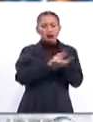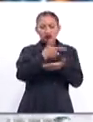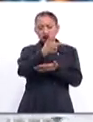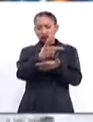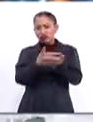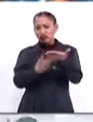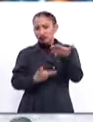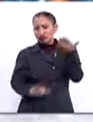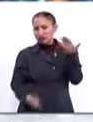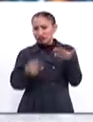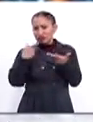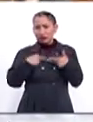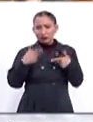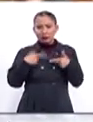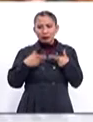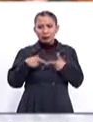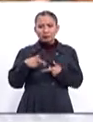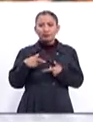de